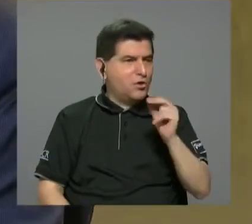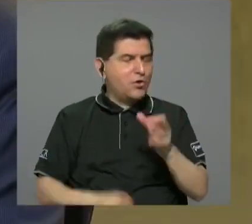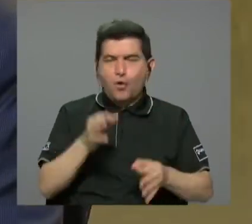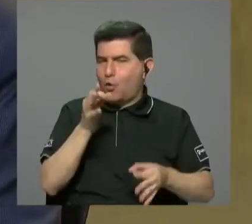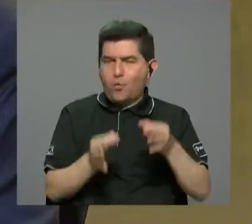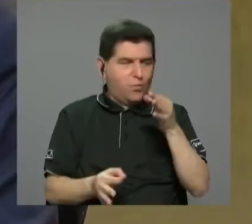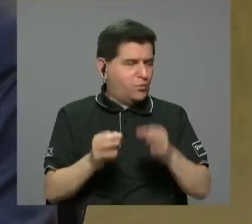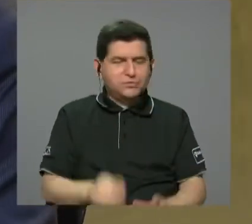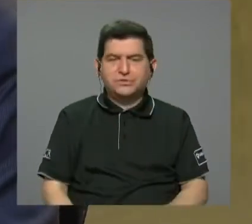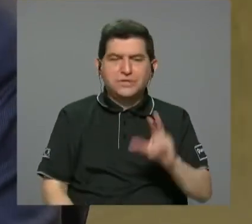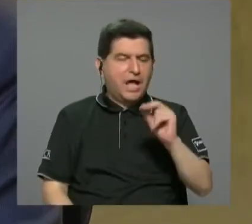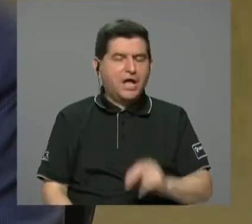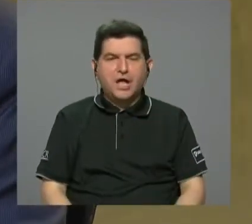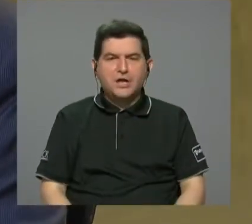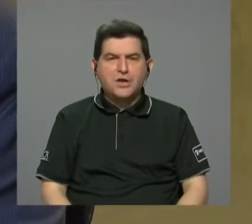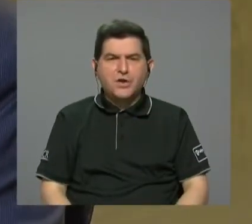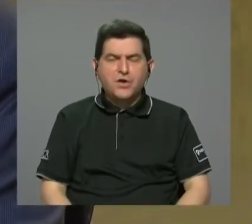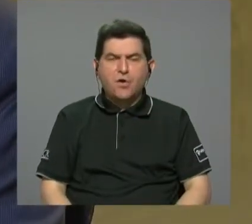injustificable, no provocada,